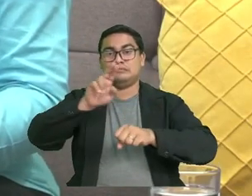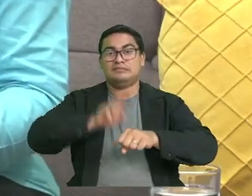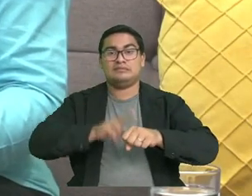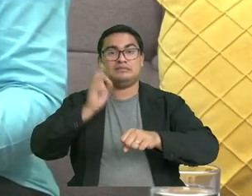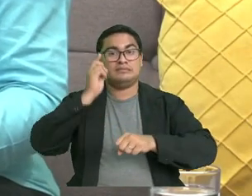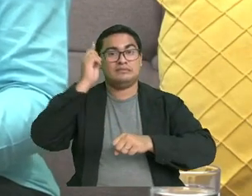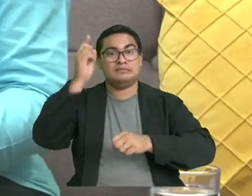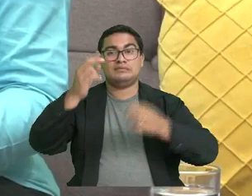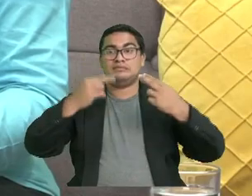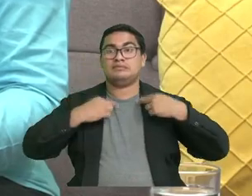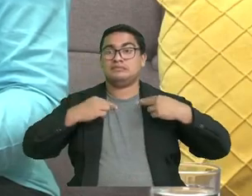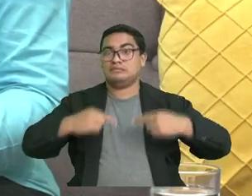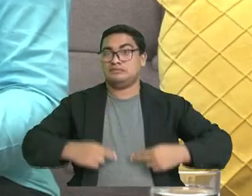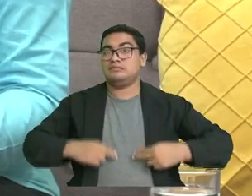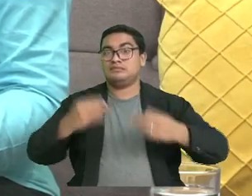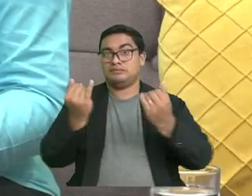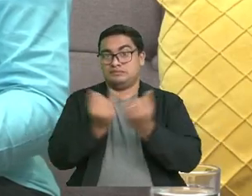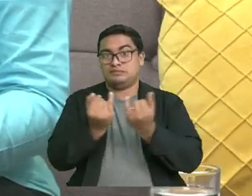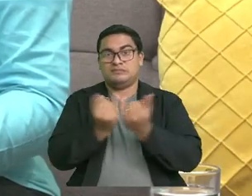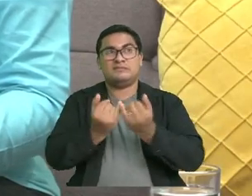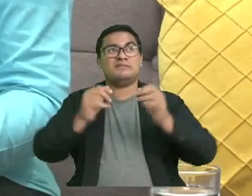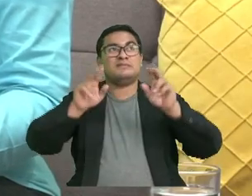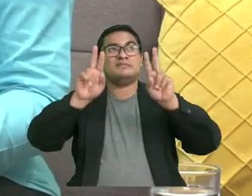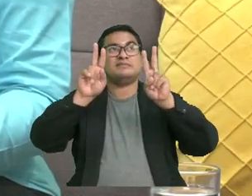Humano y tiene que ver también